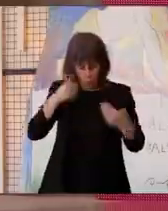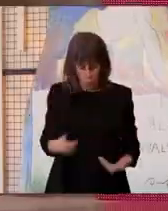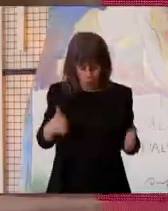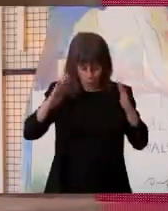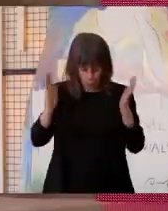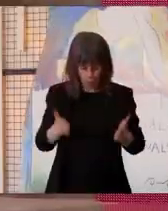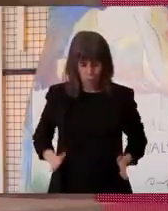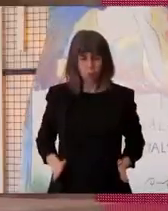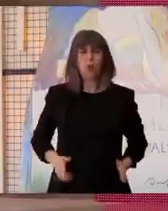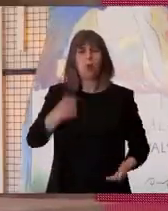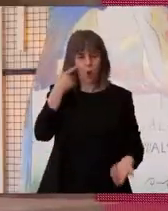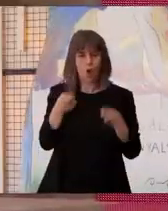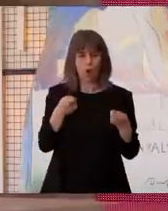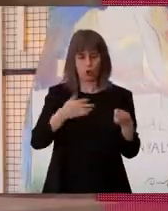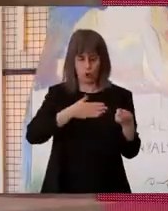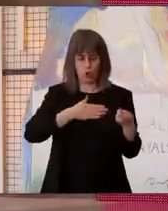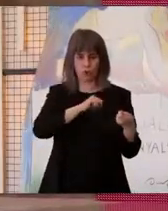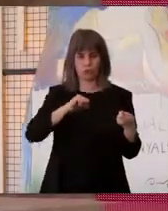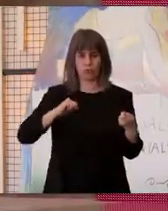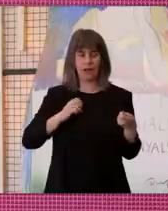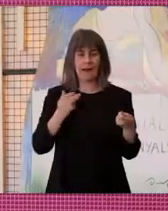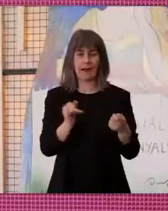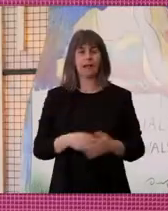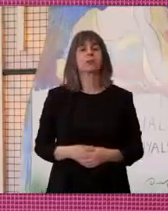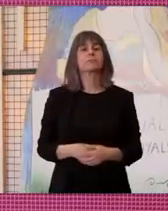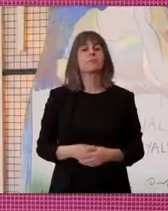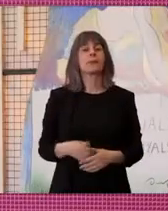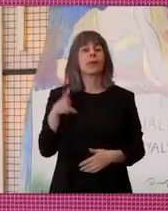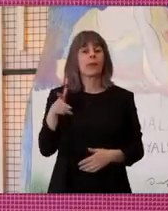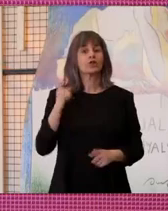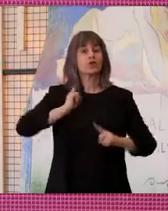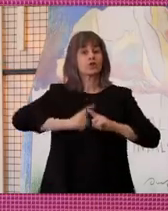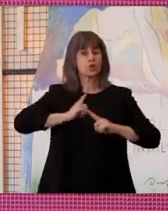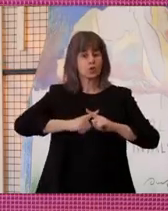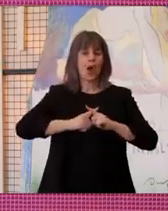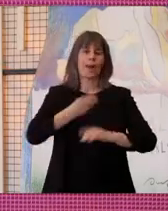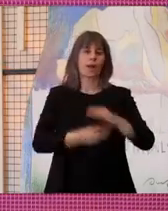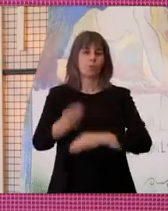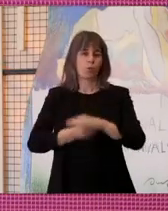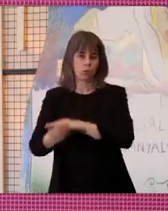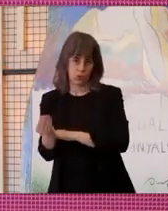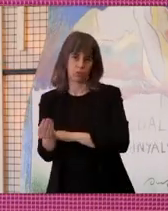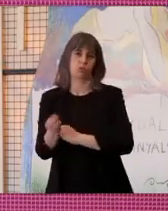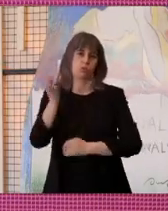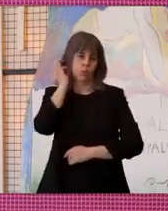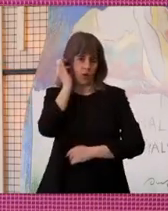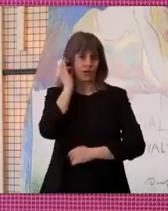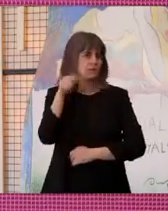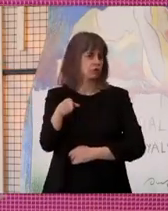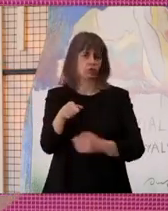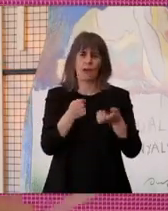los derechos sexuales y reproductivos de las mujeres es decir fue una declaración